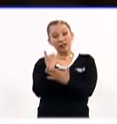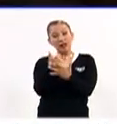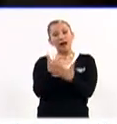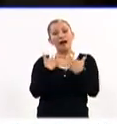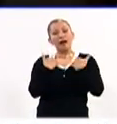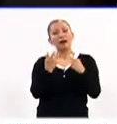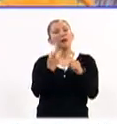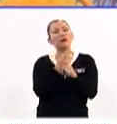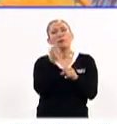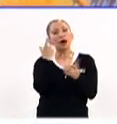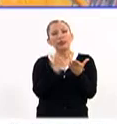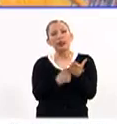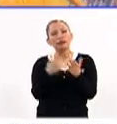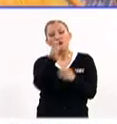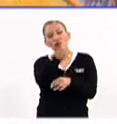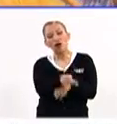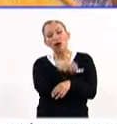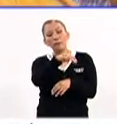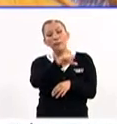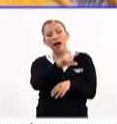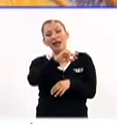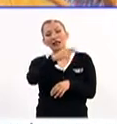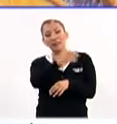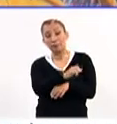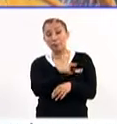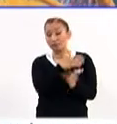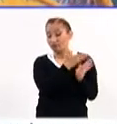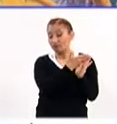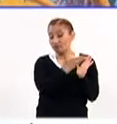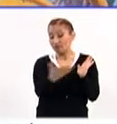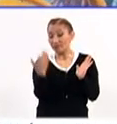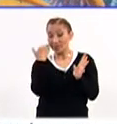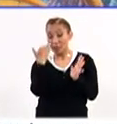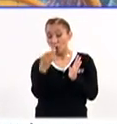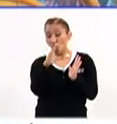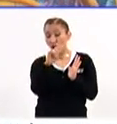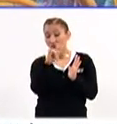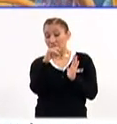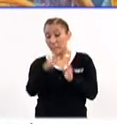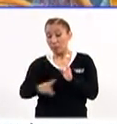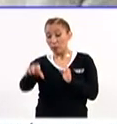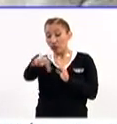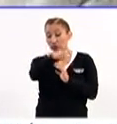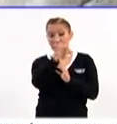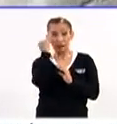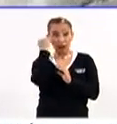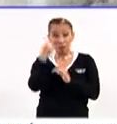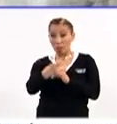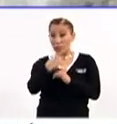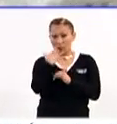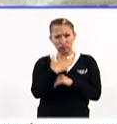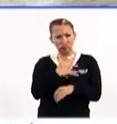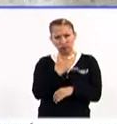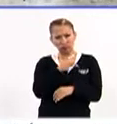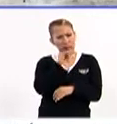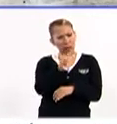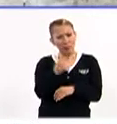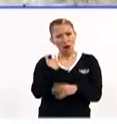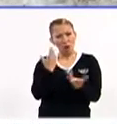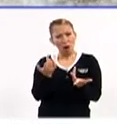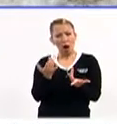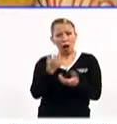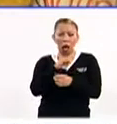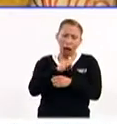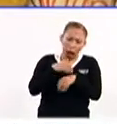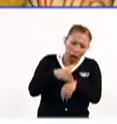a entender qué pasó justamente con la figura de la Malinche. Durante todo el periodo colonial, los pueblos indígenas no se sentían derrotados, no se sentían